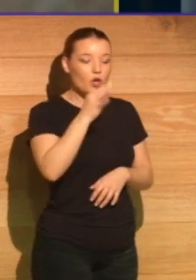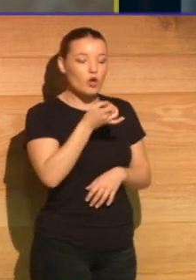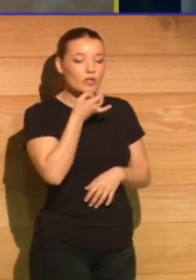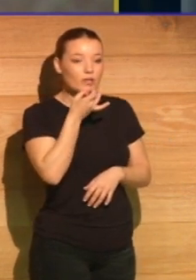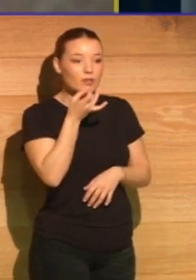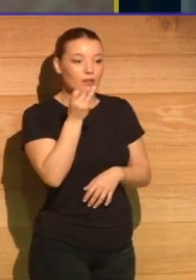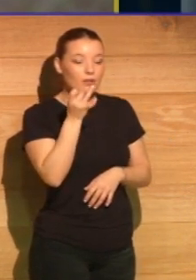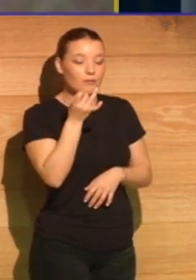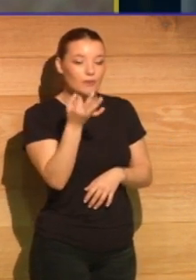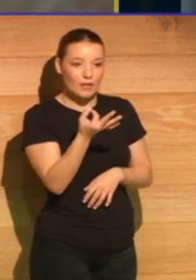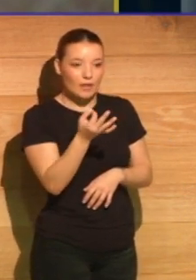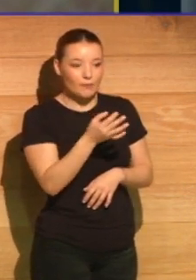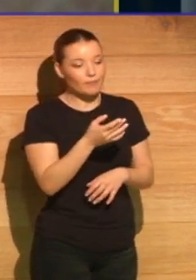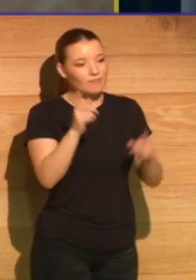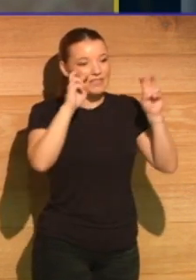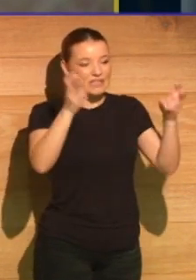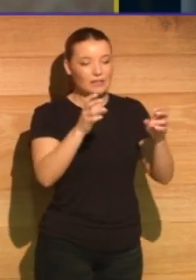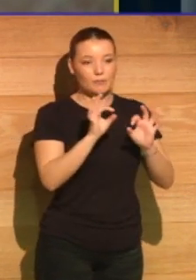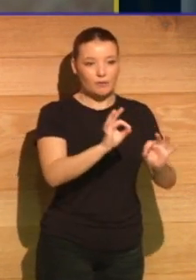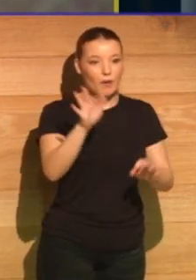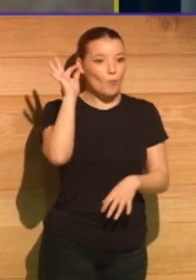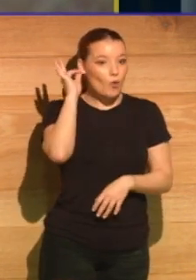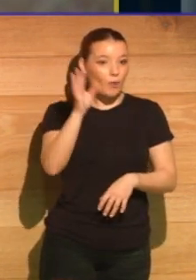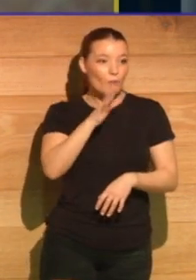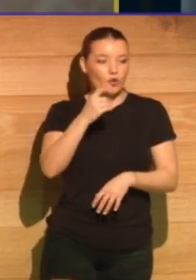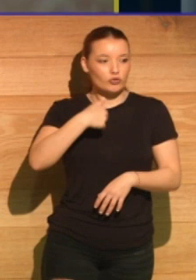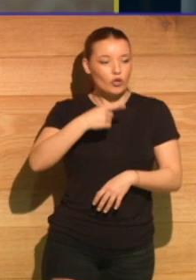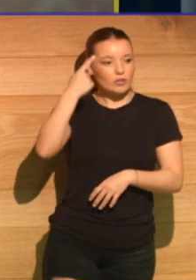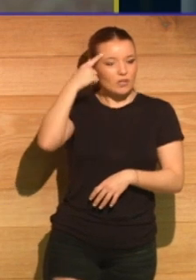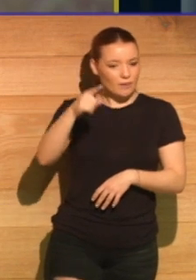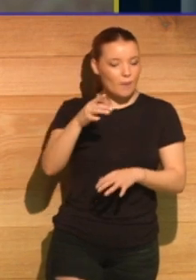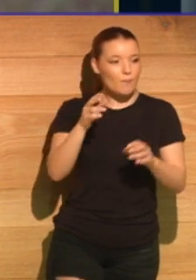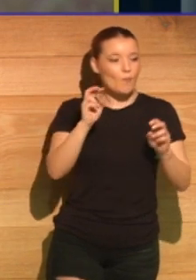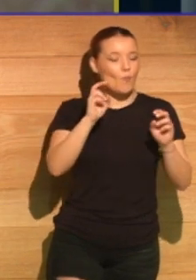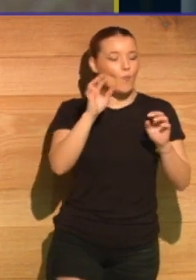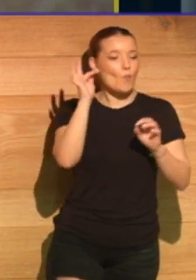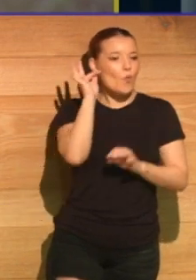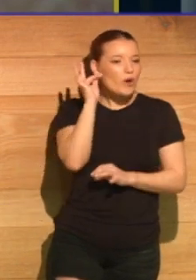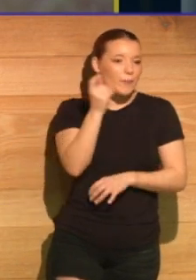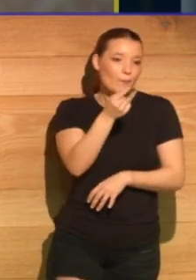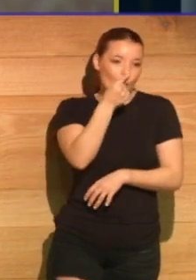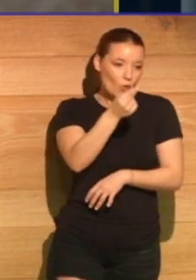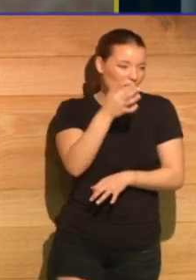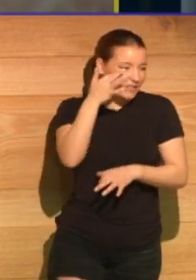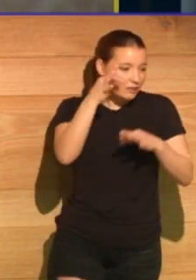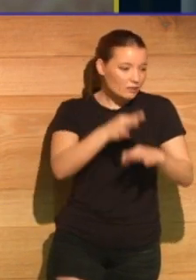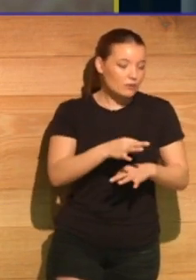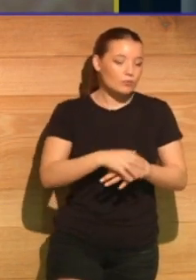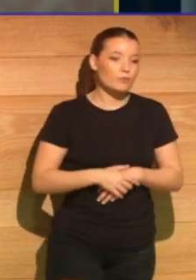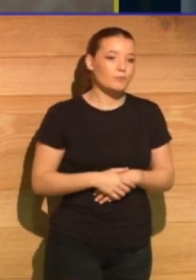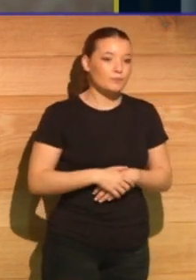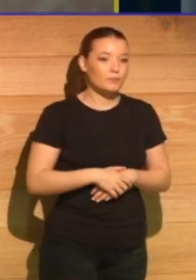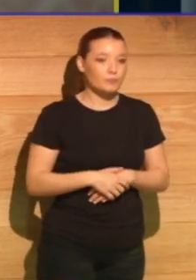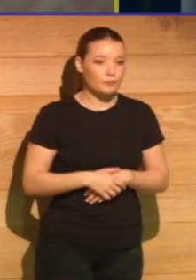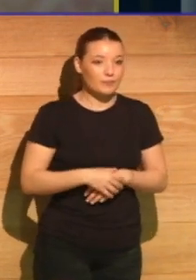pocas mujeres. Y efectivamente, solo creo que un 10% de las mujeres citadas, o sea, de las personas citadas